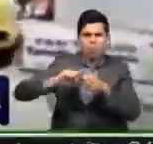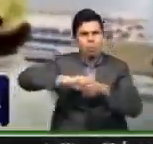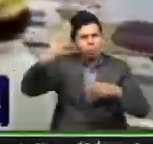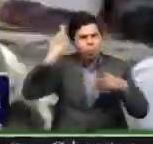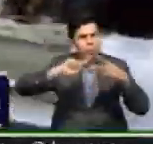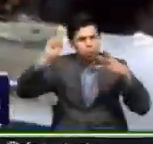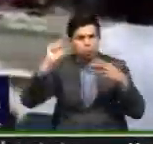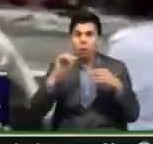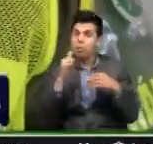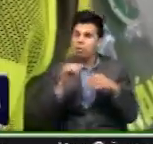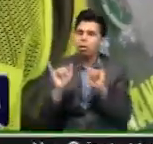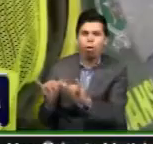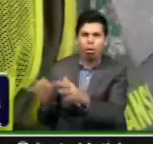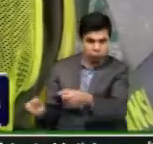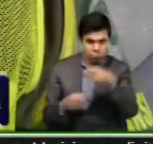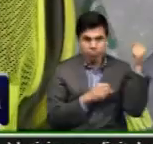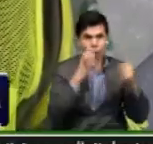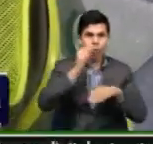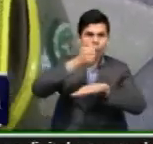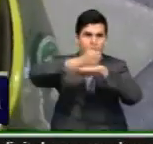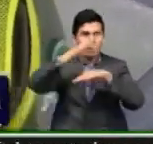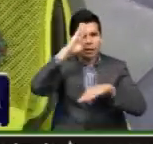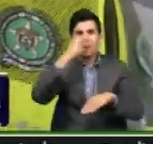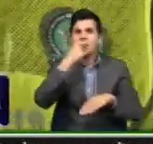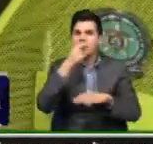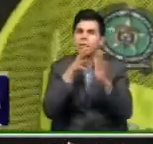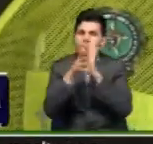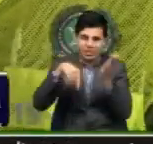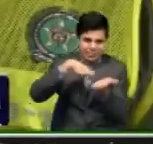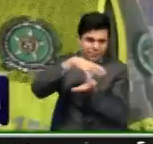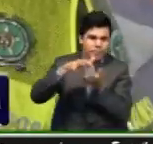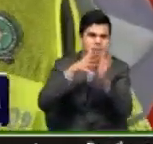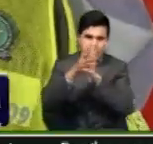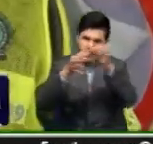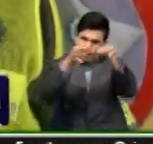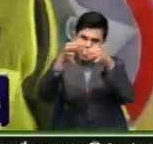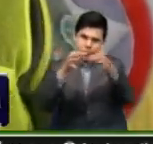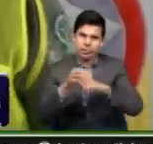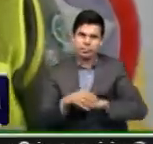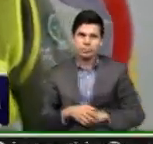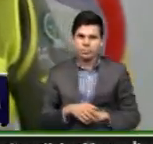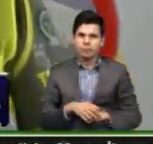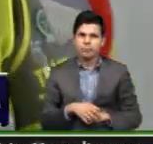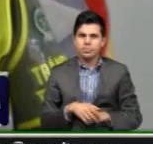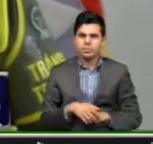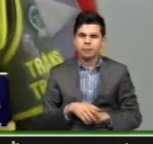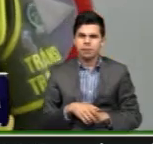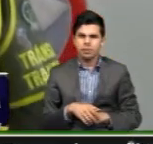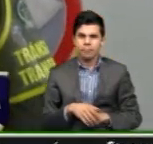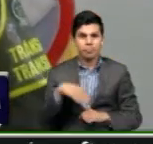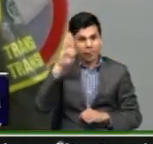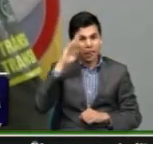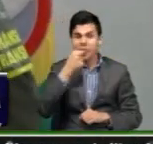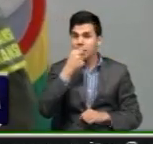en presunto estado de abandono, el comandante de Tránsito y Transporte Seccional Santander explicó. Desde el punto de vista de tránsito